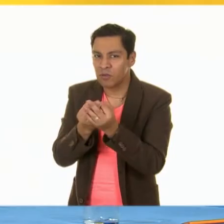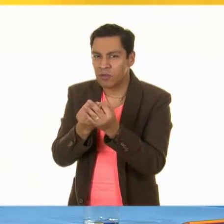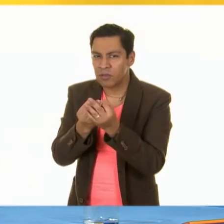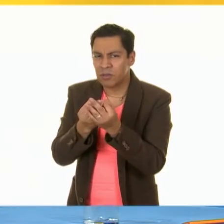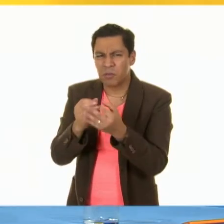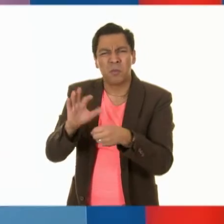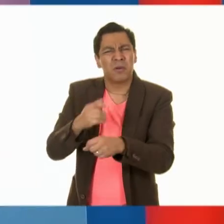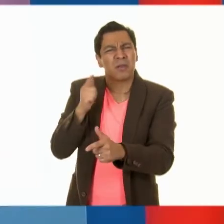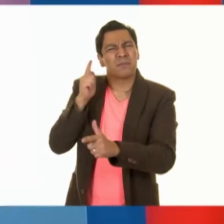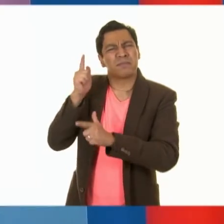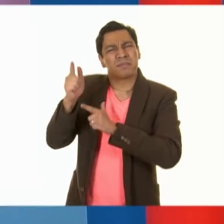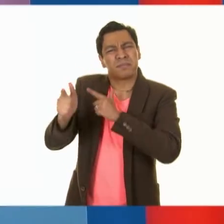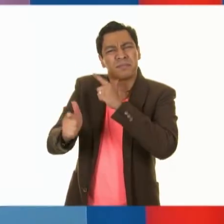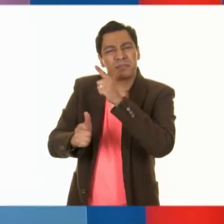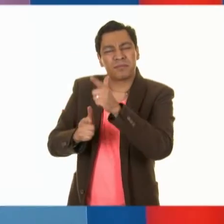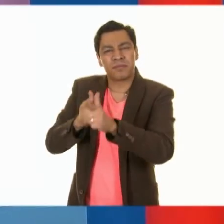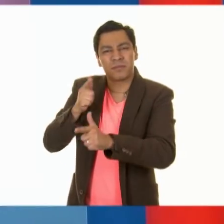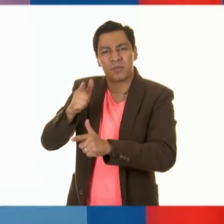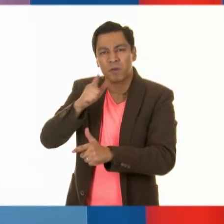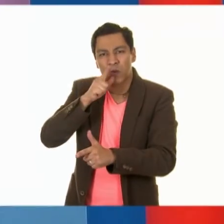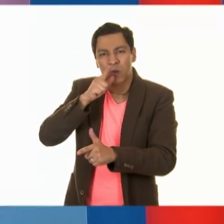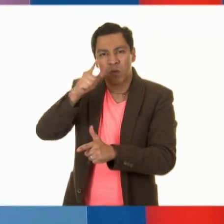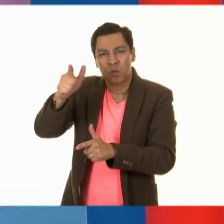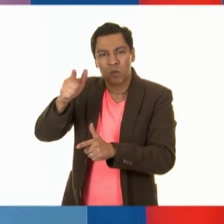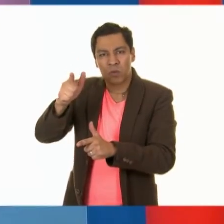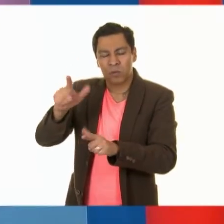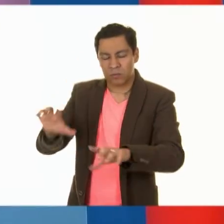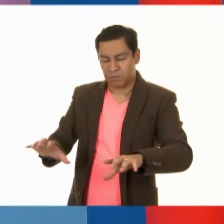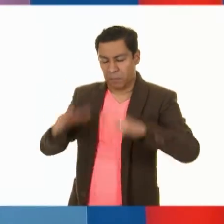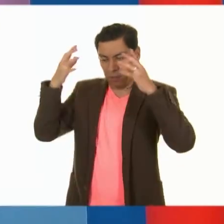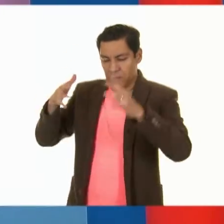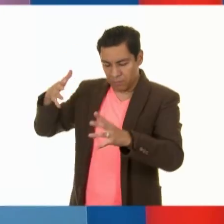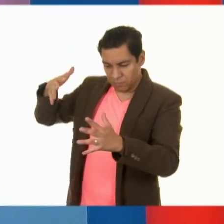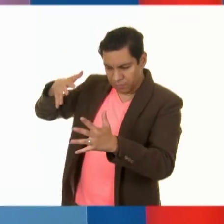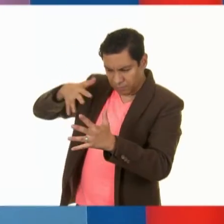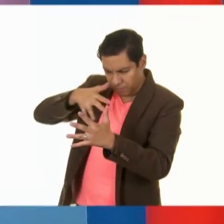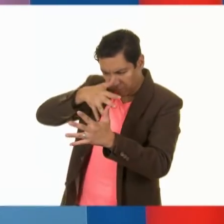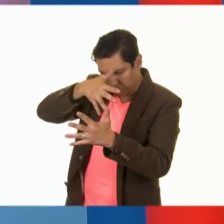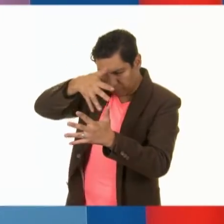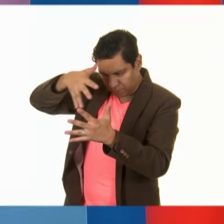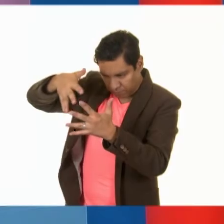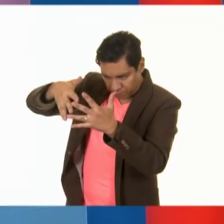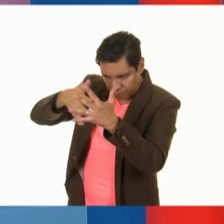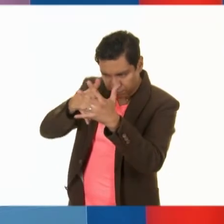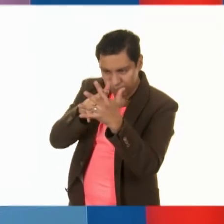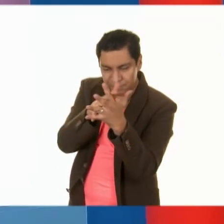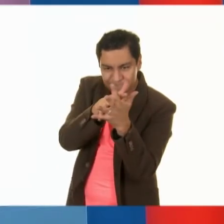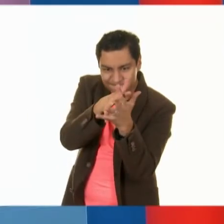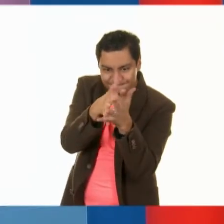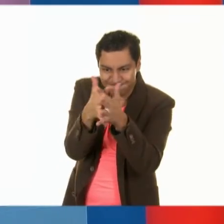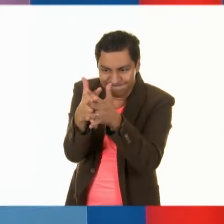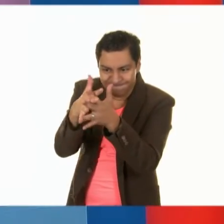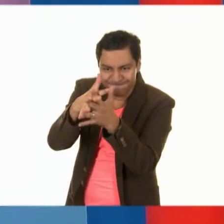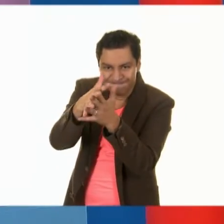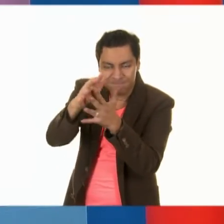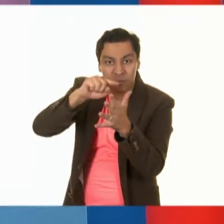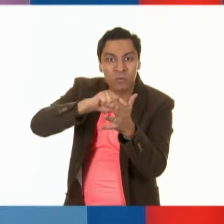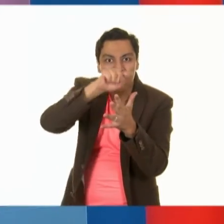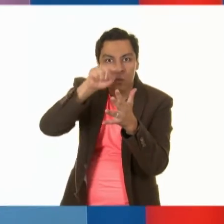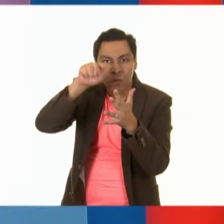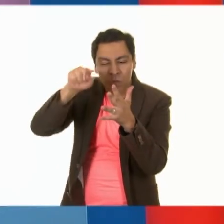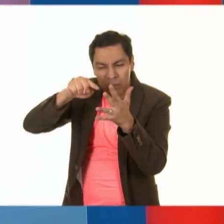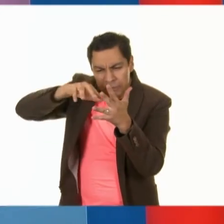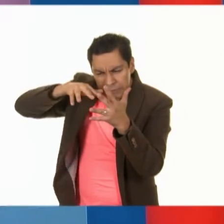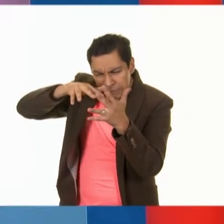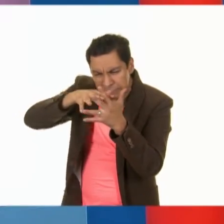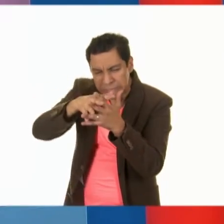luz, maestra? No entiendo. Pues la luz cambia de velocidad al entrar de un medio a otro. Cuando una onda luminosa entra en un medio